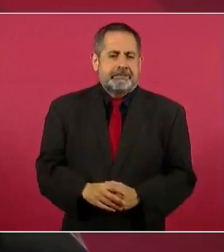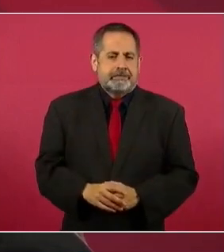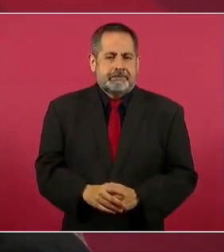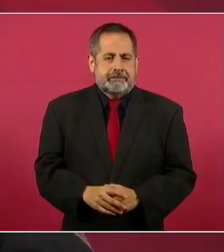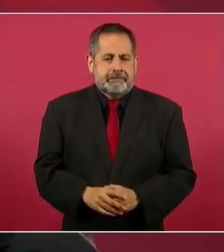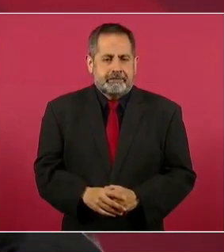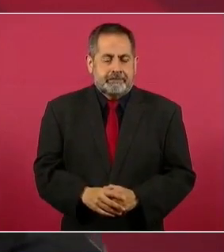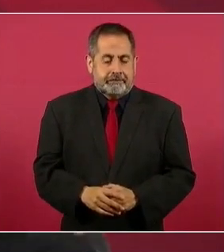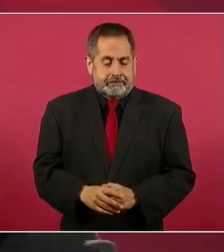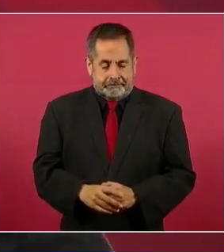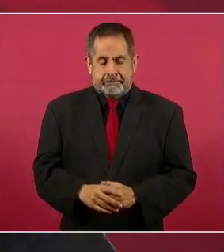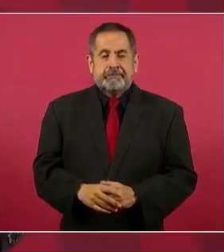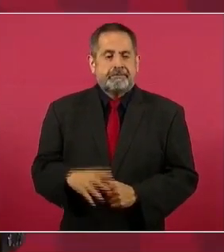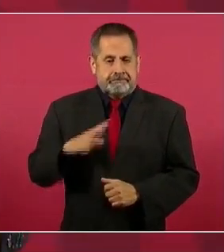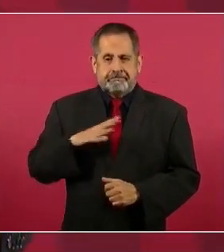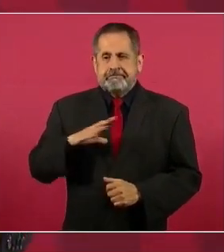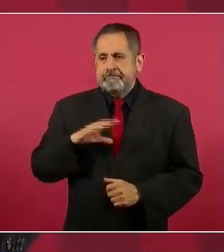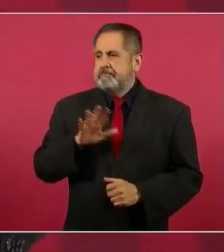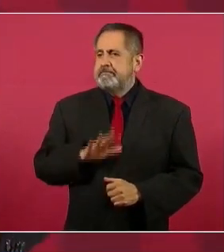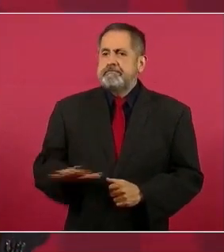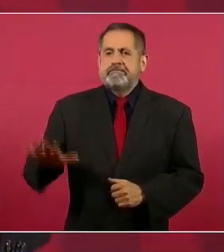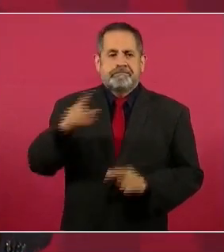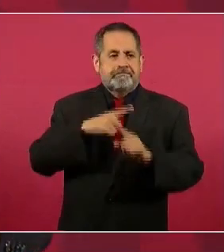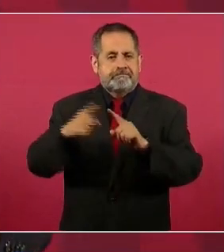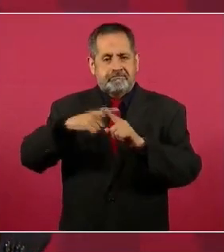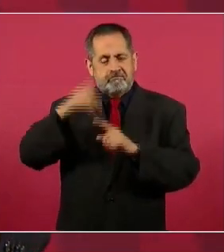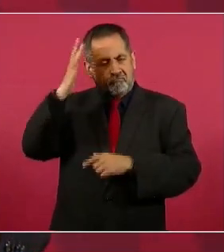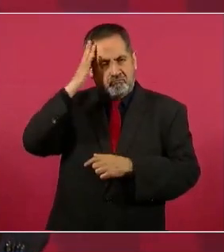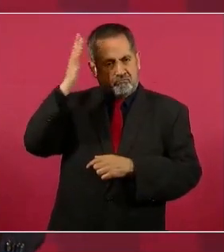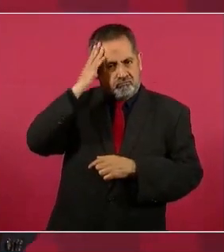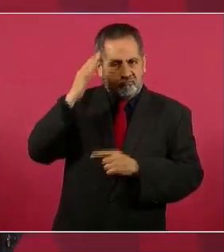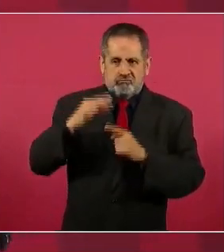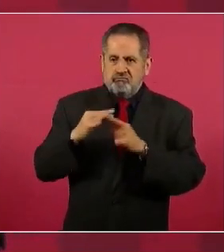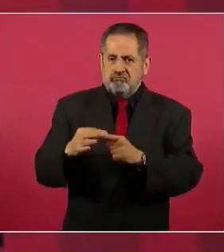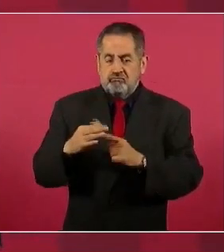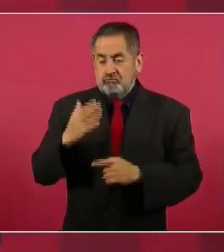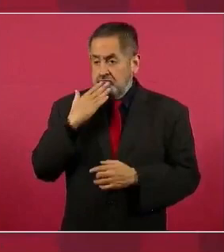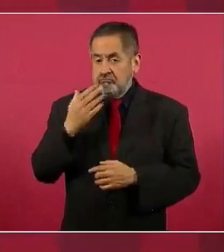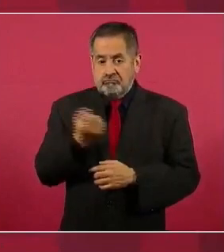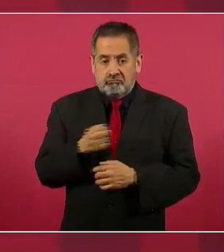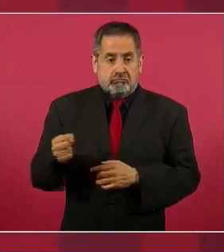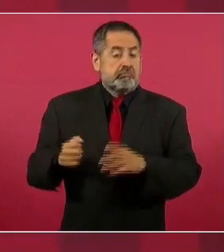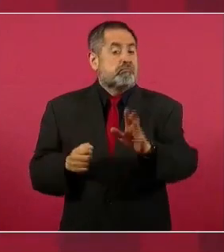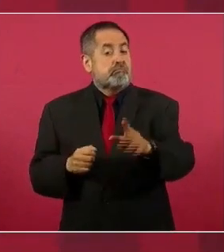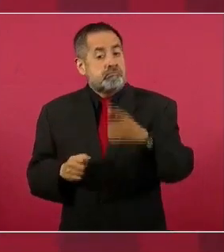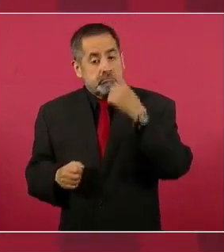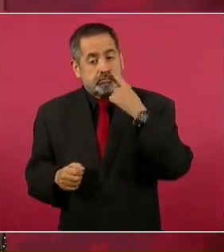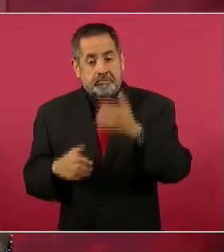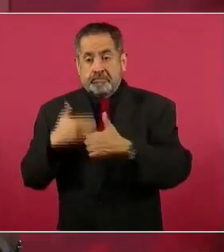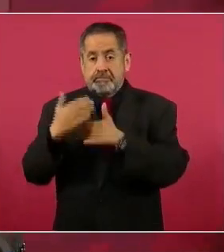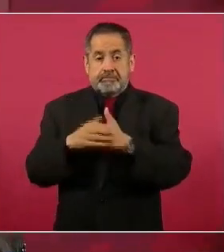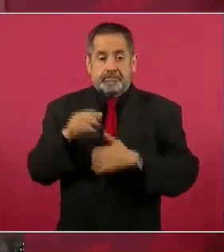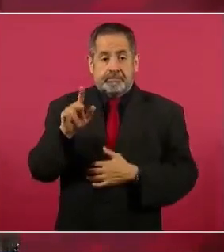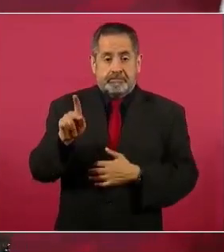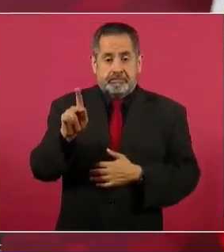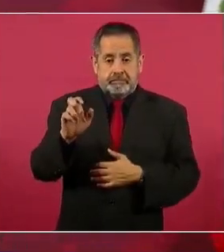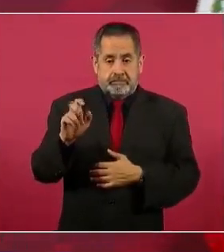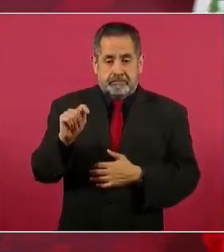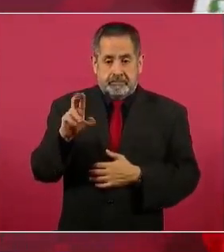Entonces, sí hay dirigentes muy buenos. Ahora que gana Petro en